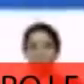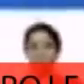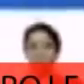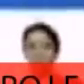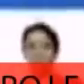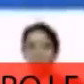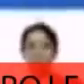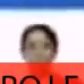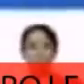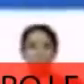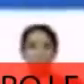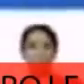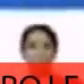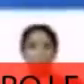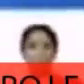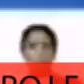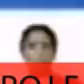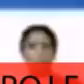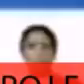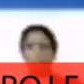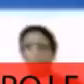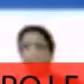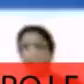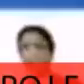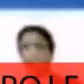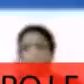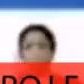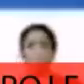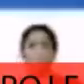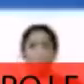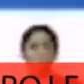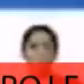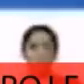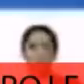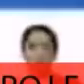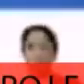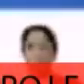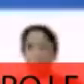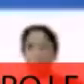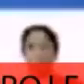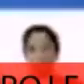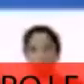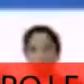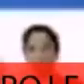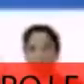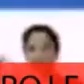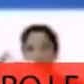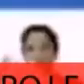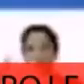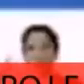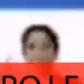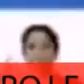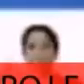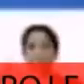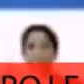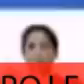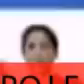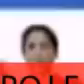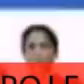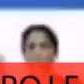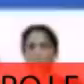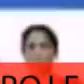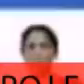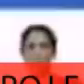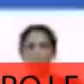gasolina. Entonces, es parte de una realidad que nunca fue manejada de una manera correcta en Venezuela y ahora se va a